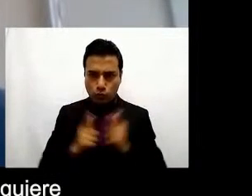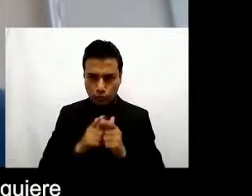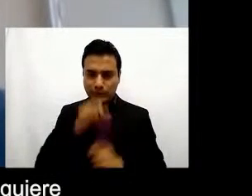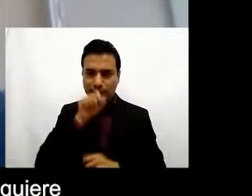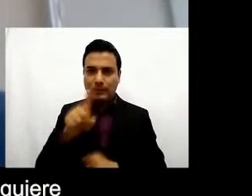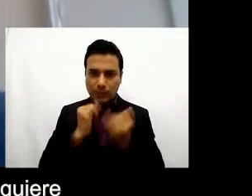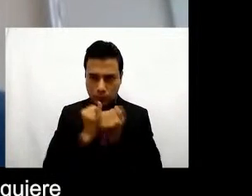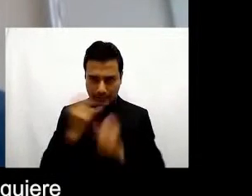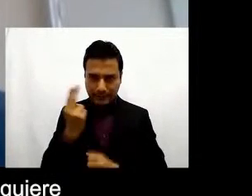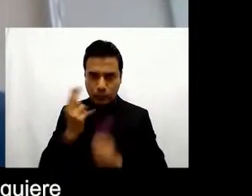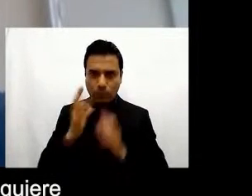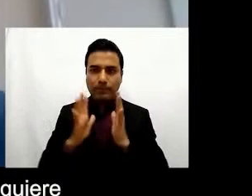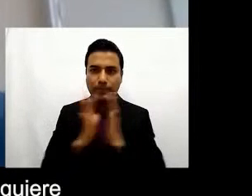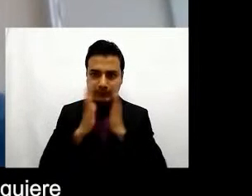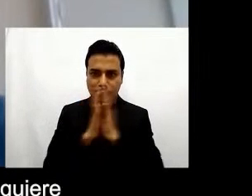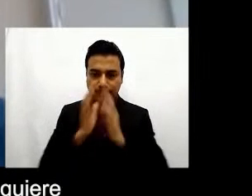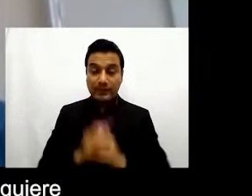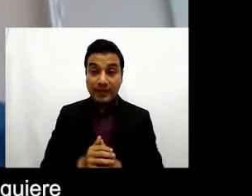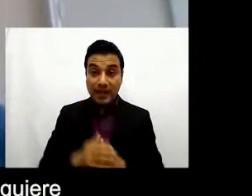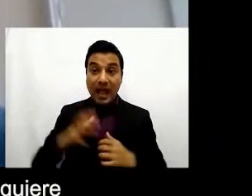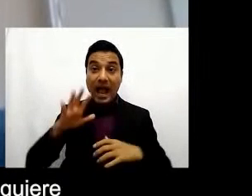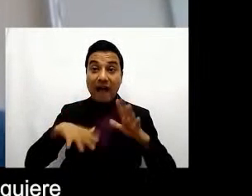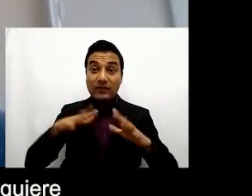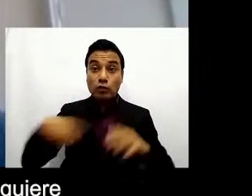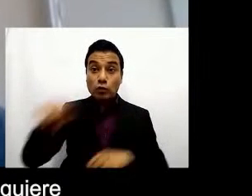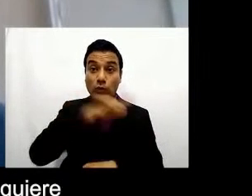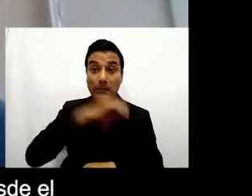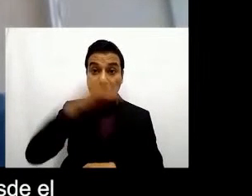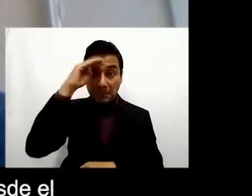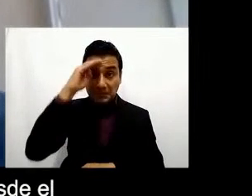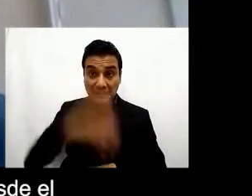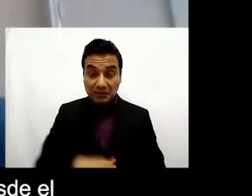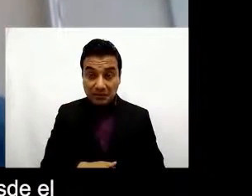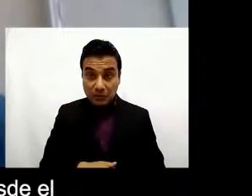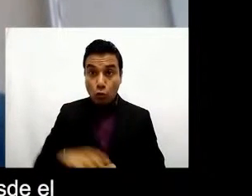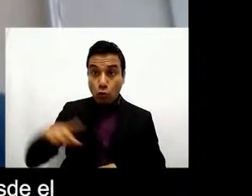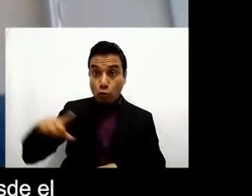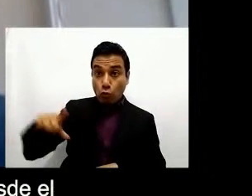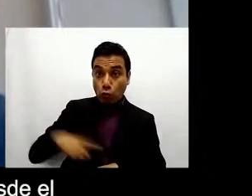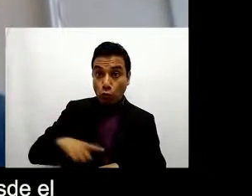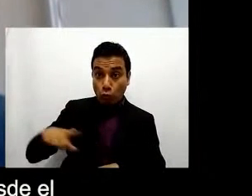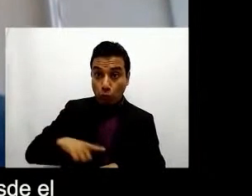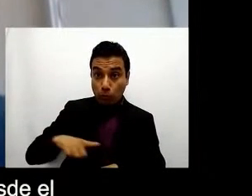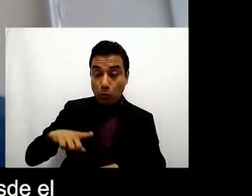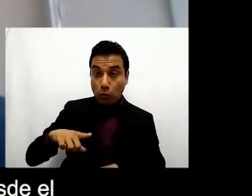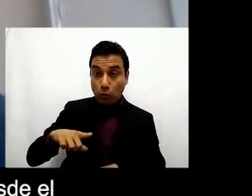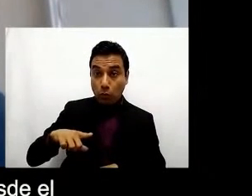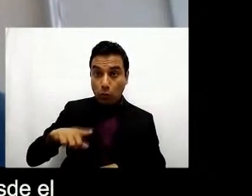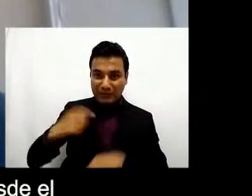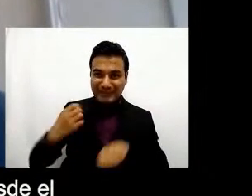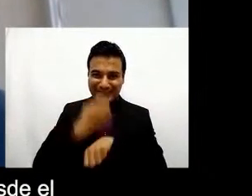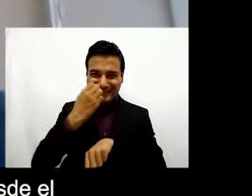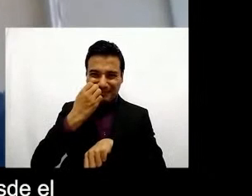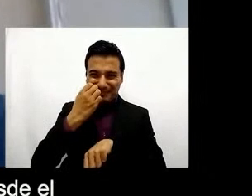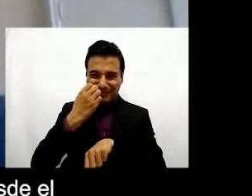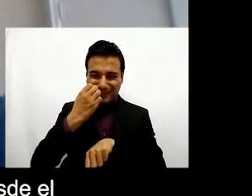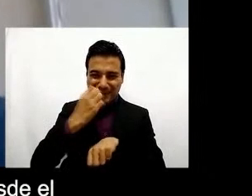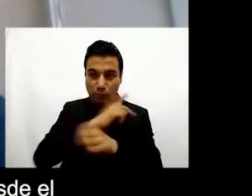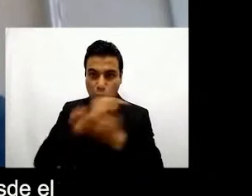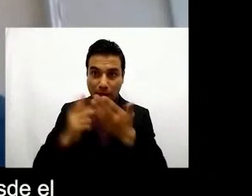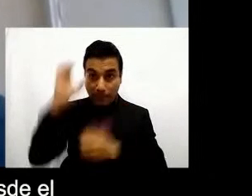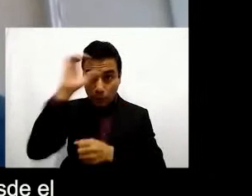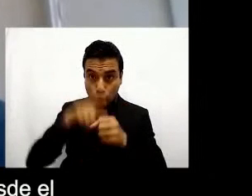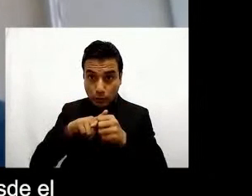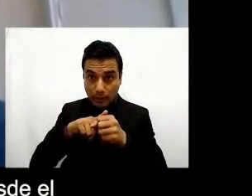identificar una política estatal con una política estatista que excluya todo lo que no se